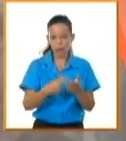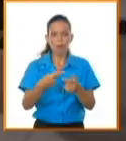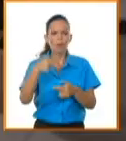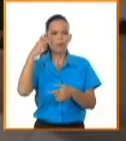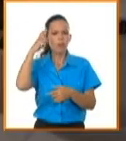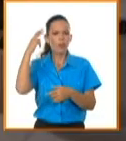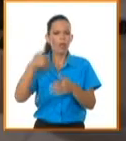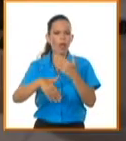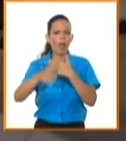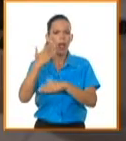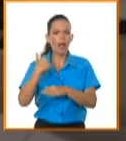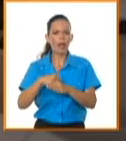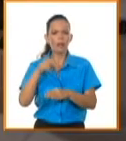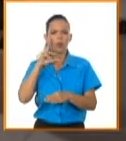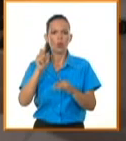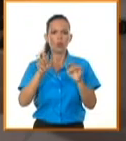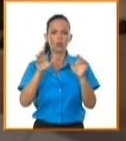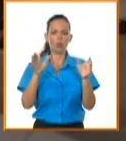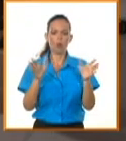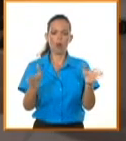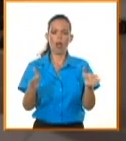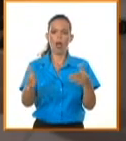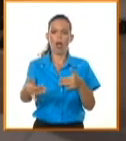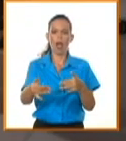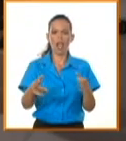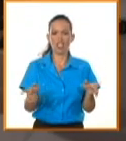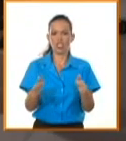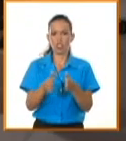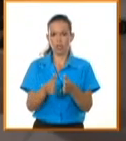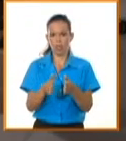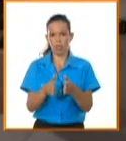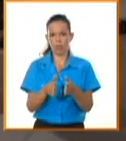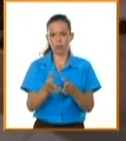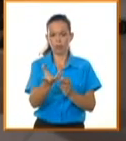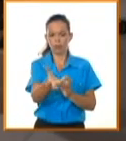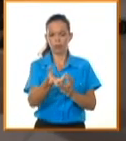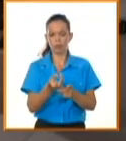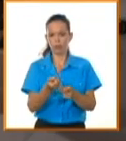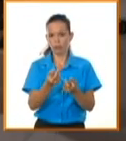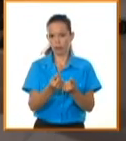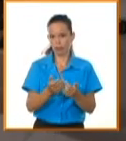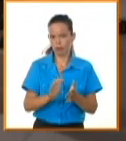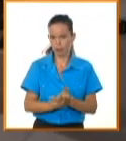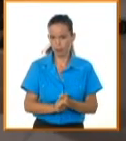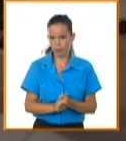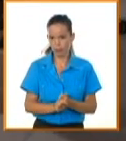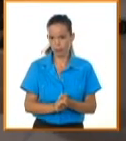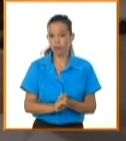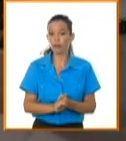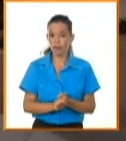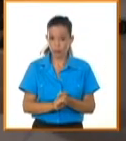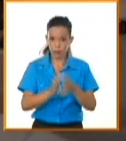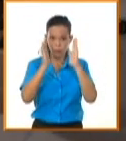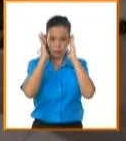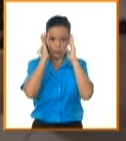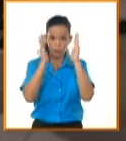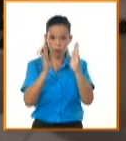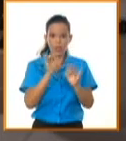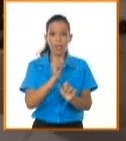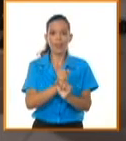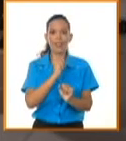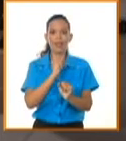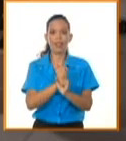que tiene la que tiene la las entidad para los actores económicos se fomenta en esta regulación